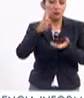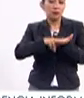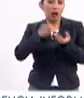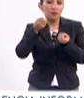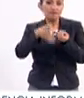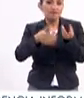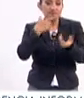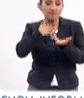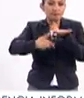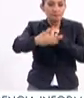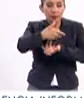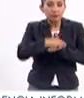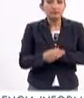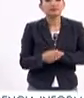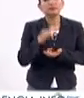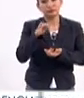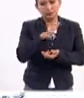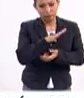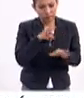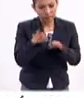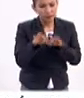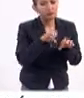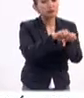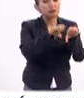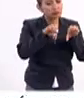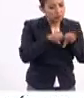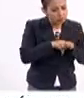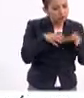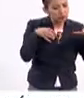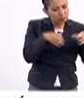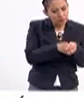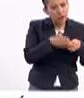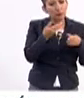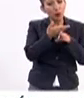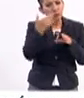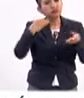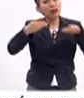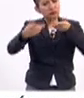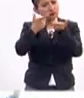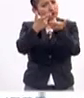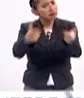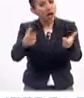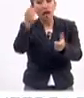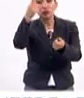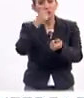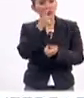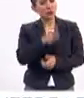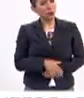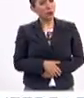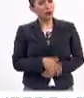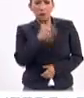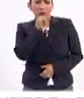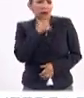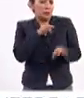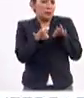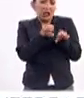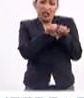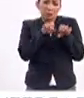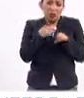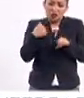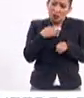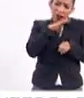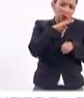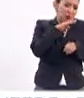enriquece mucho los diálogos. Y sí hay trabajos en equipo y sí somos muy flexibles. Algunos dicen, no puedo trabajar en equipo,